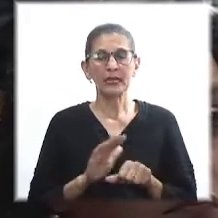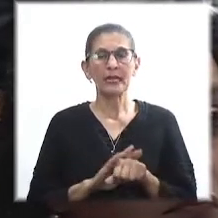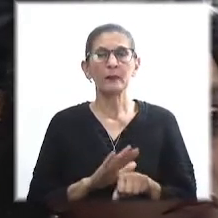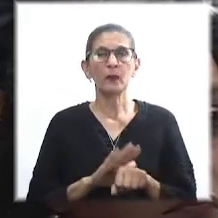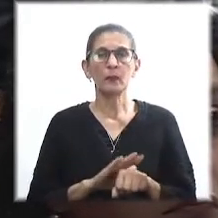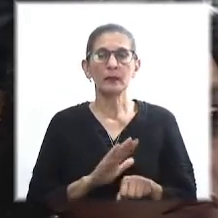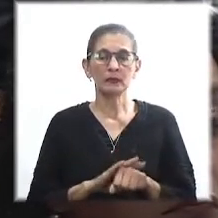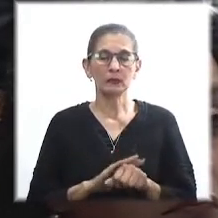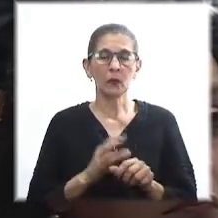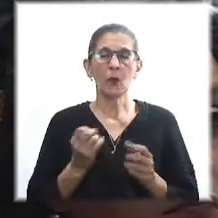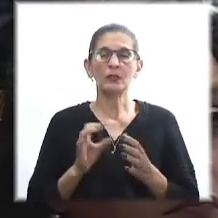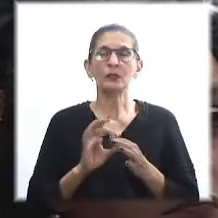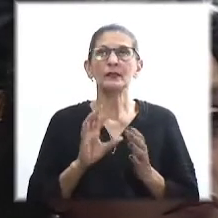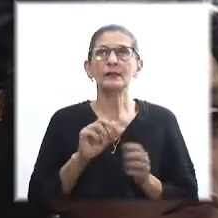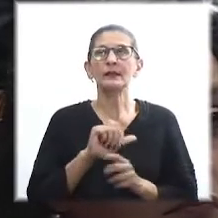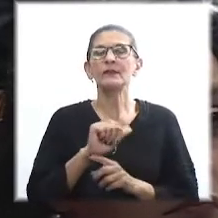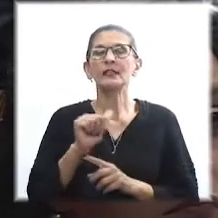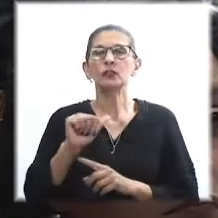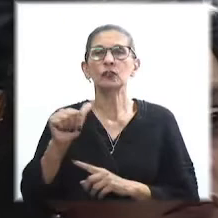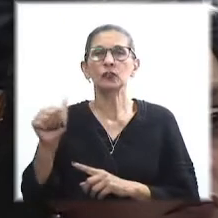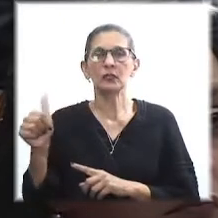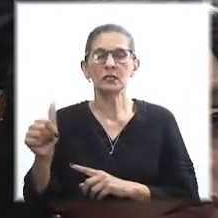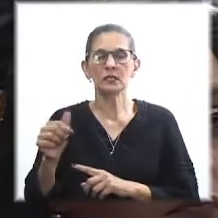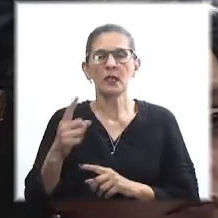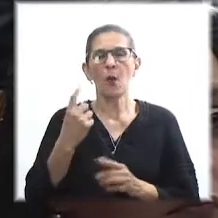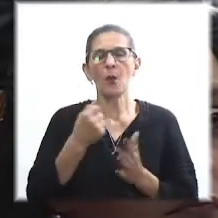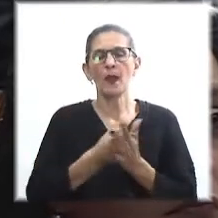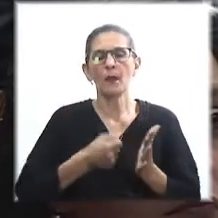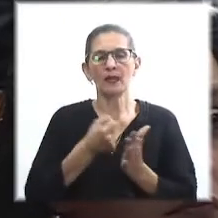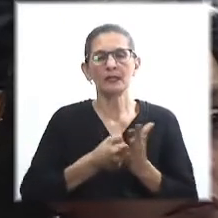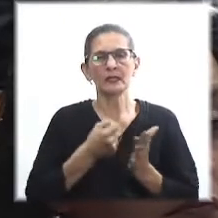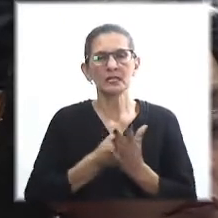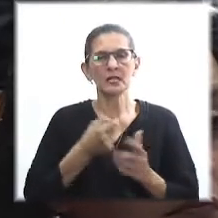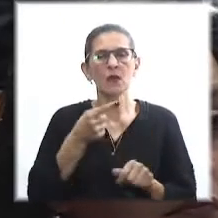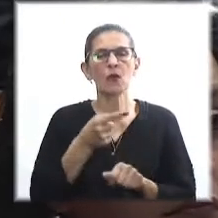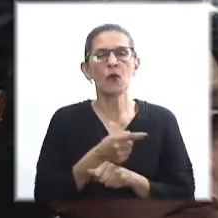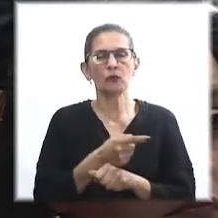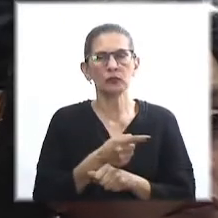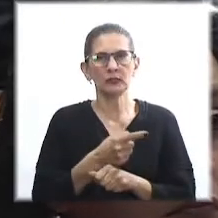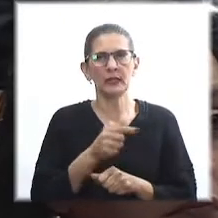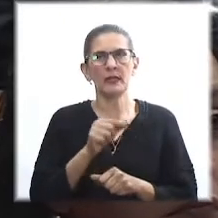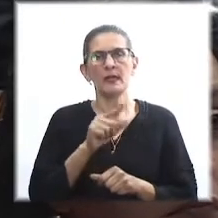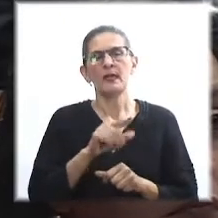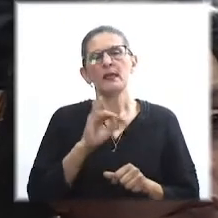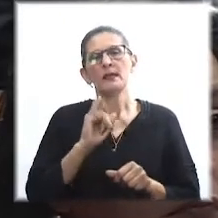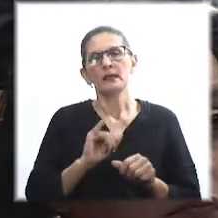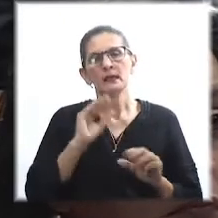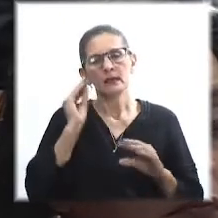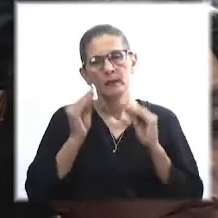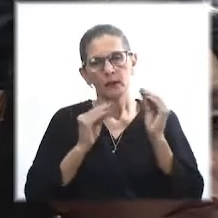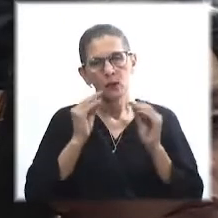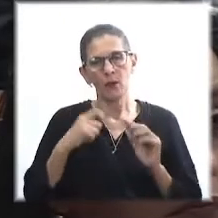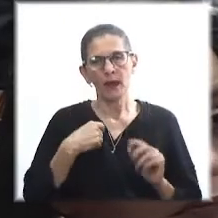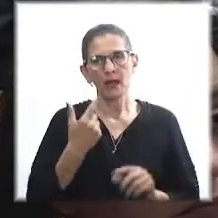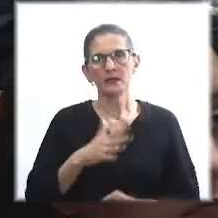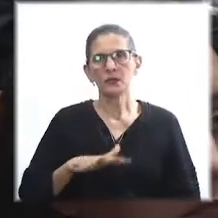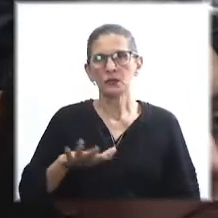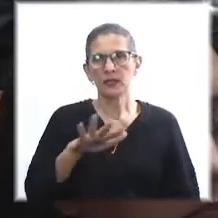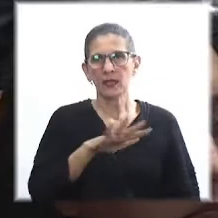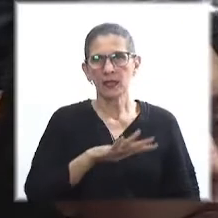momentos en que libraba victoriosamente una dura batalla contra el crimen que asolaba y preocupa a nuestra sociedad.